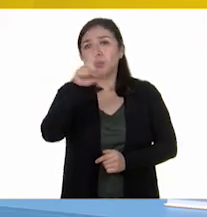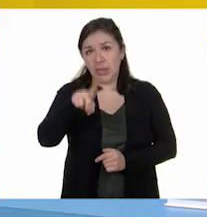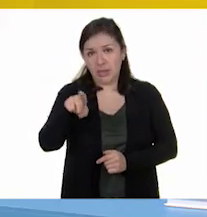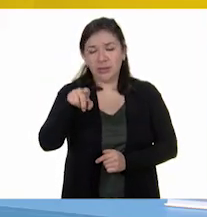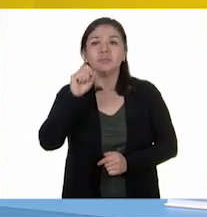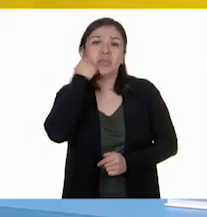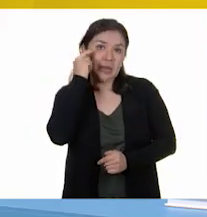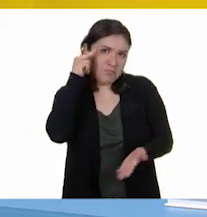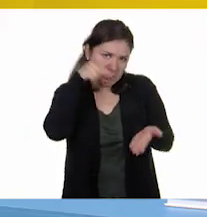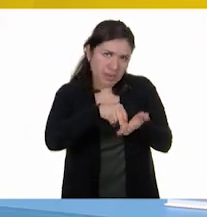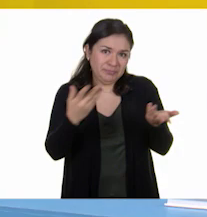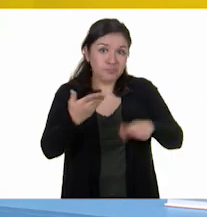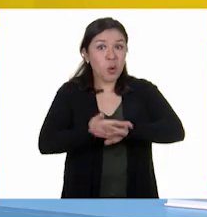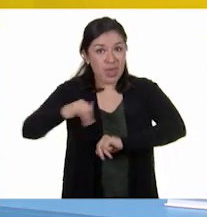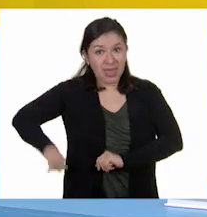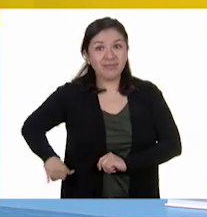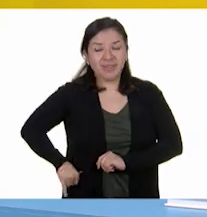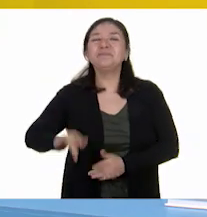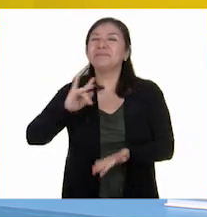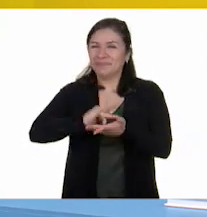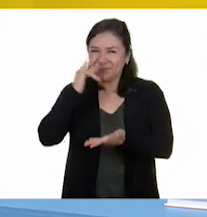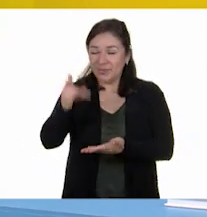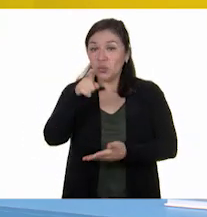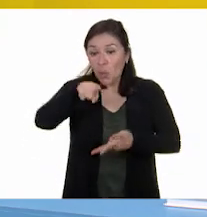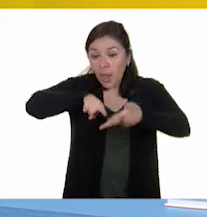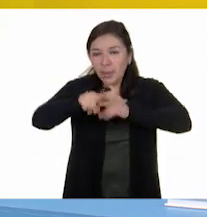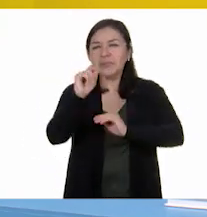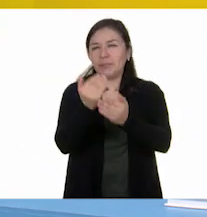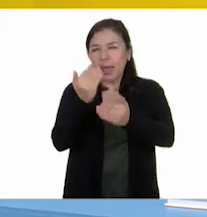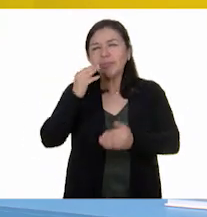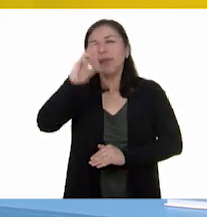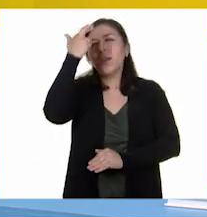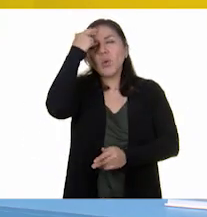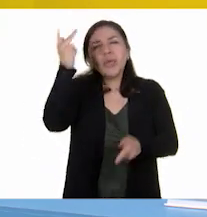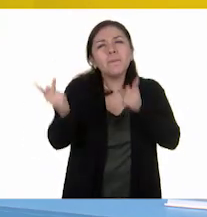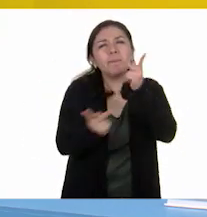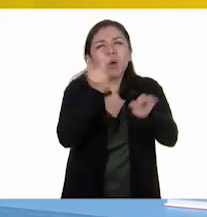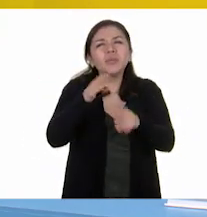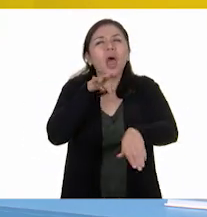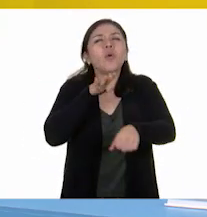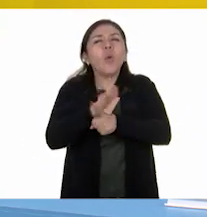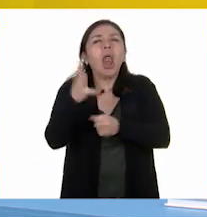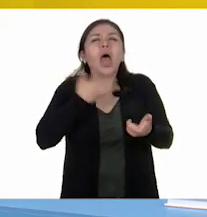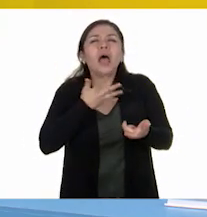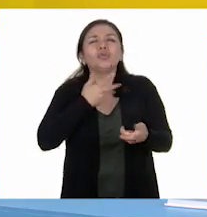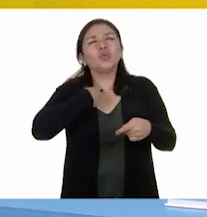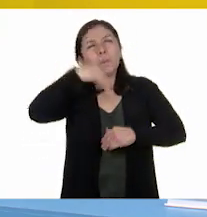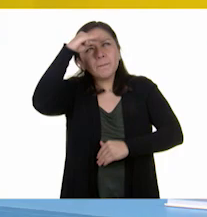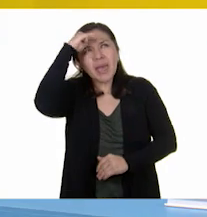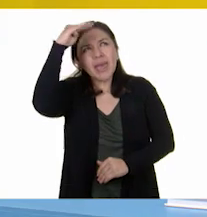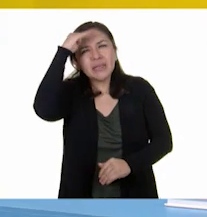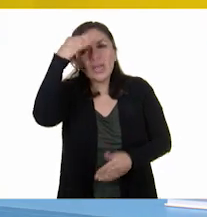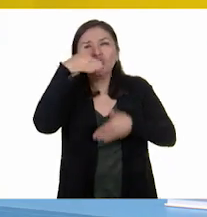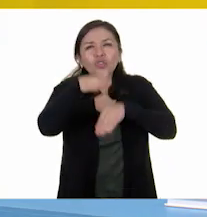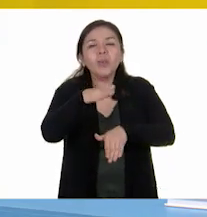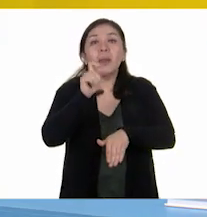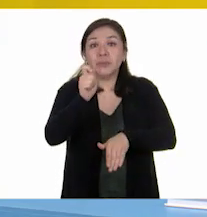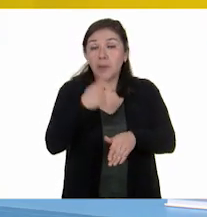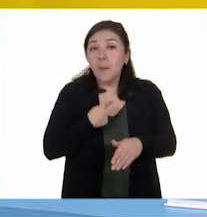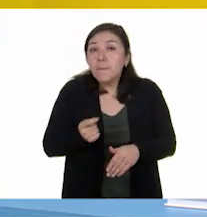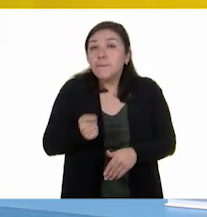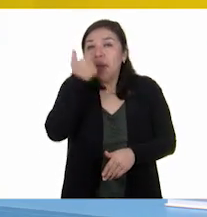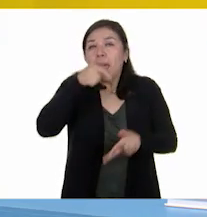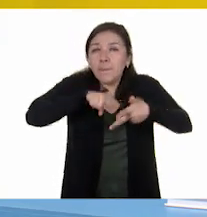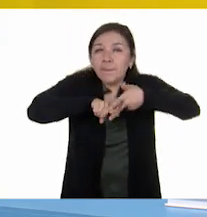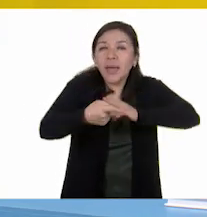Gracias, María. Y antes de que comiences, vamos a recordar las preguntas sobre las que hemos estado reflexionando desde que iniciamos